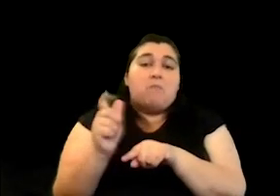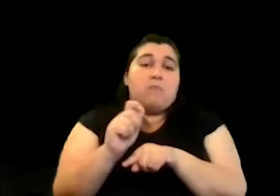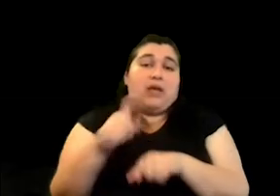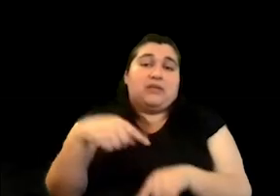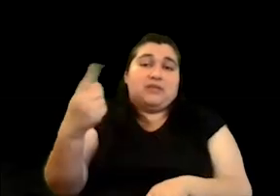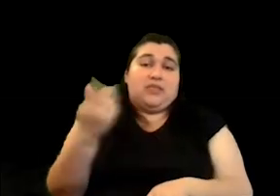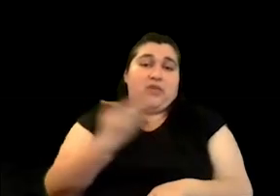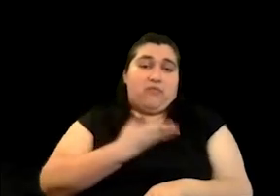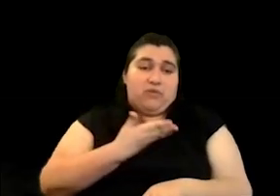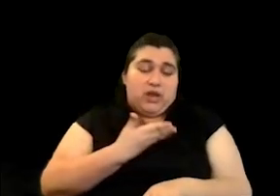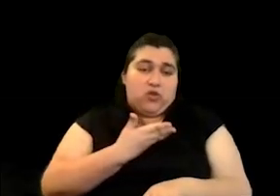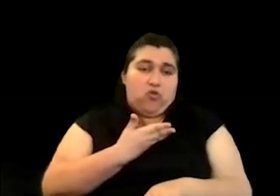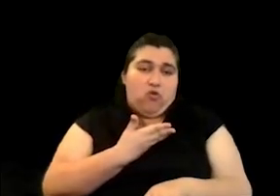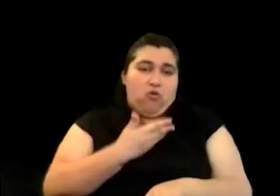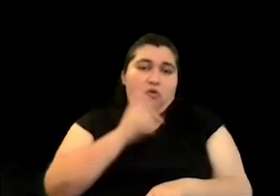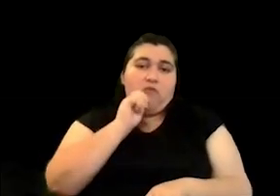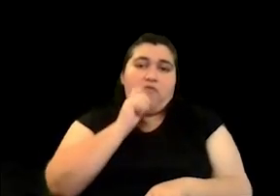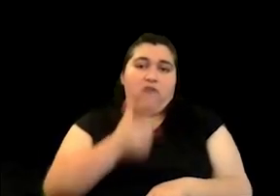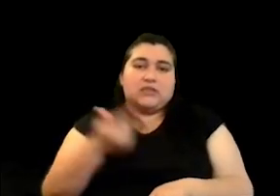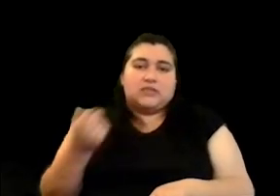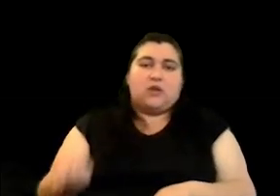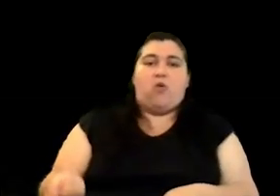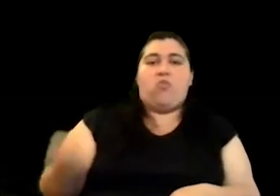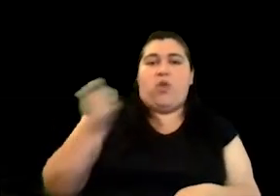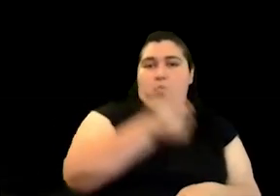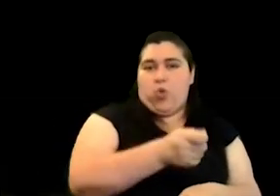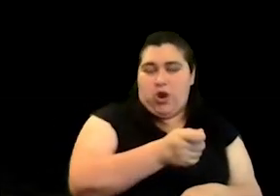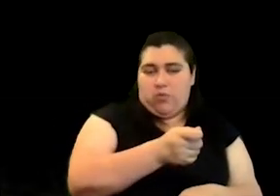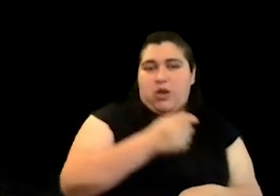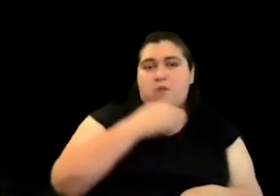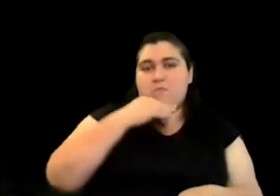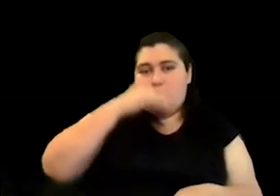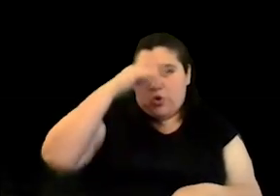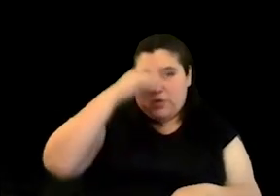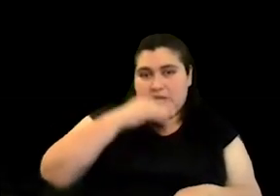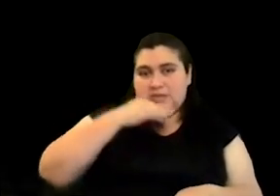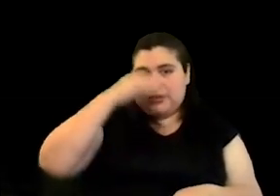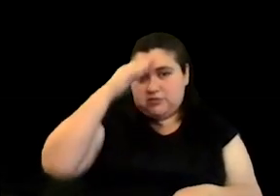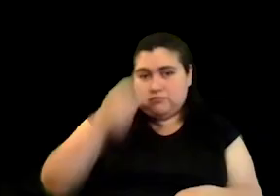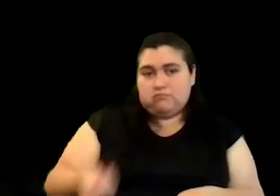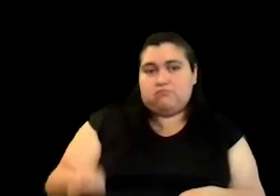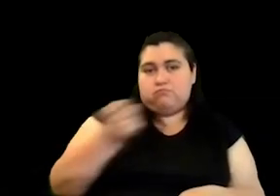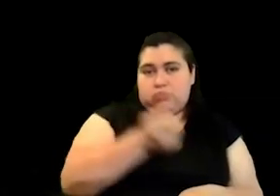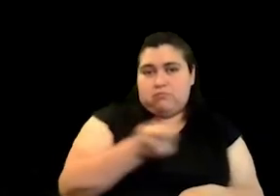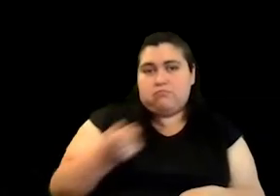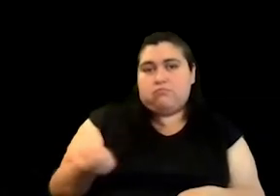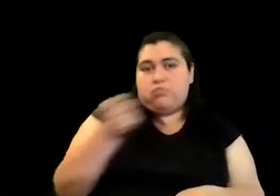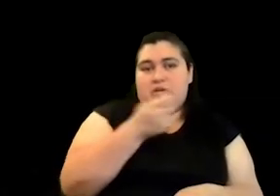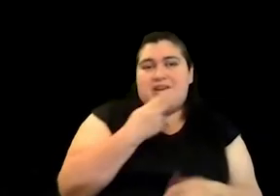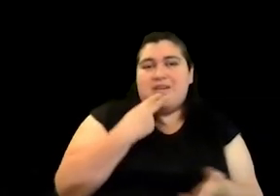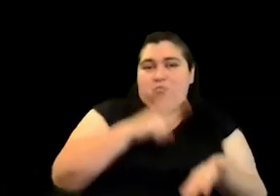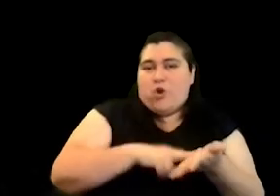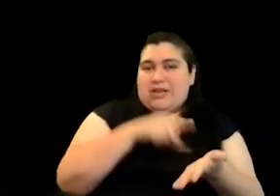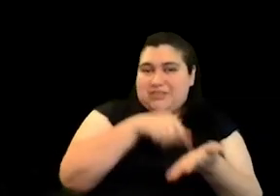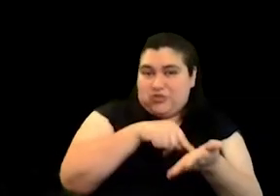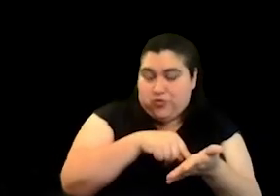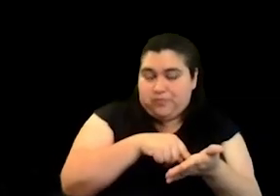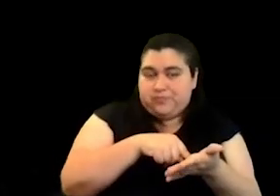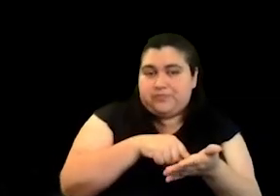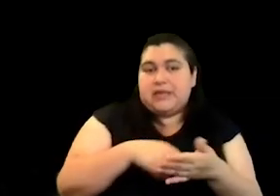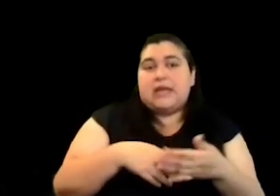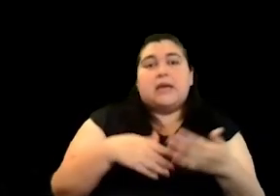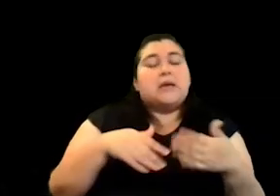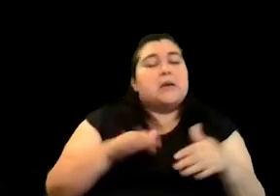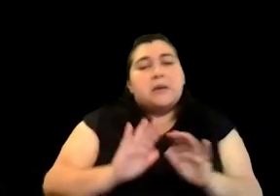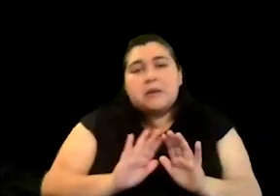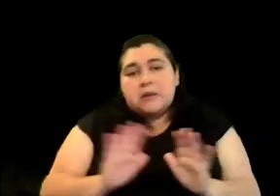devuelve una posición mensual vinculado al aspecto impositivo. Pero si por más que tenga el